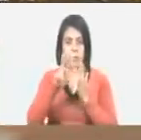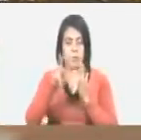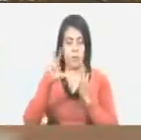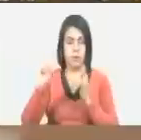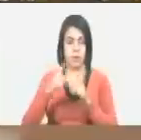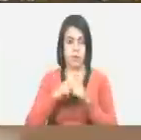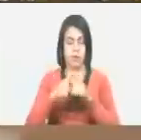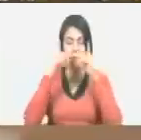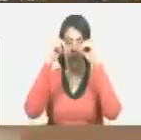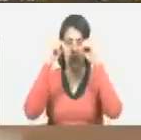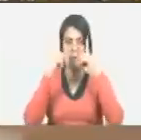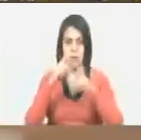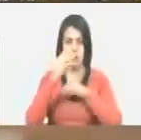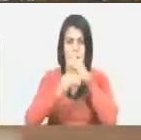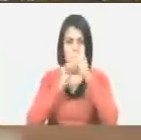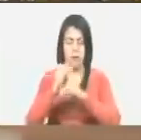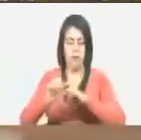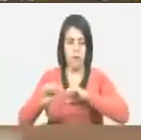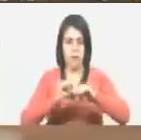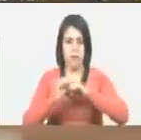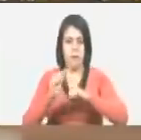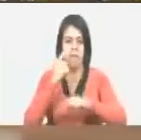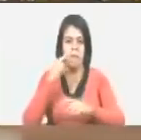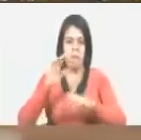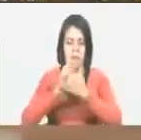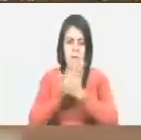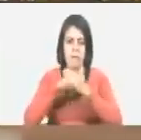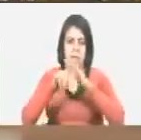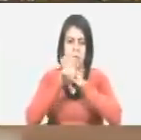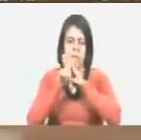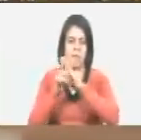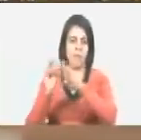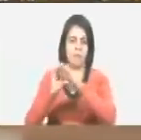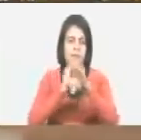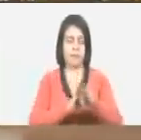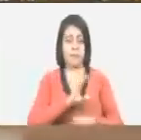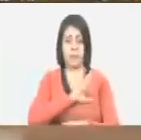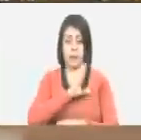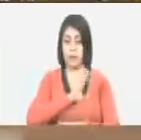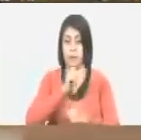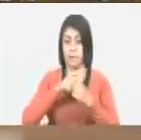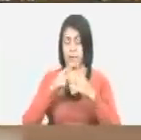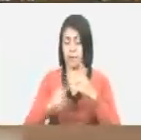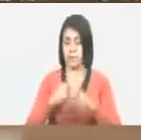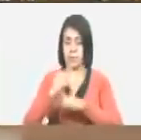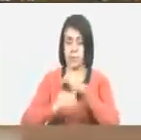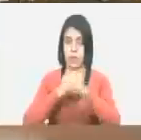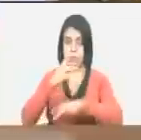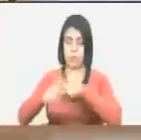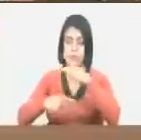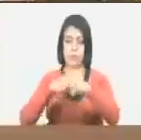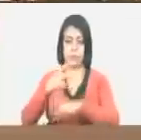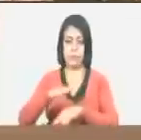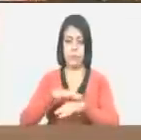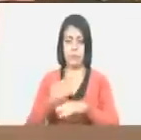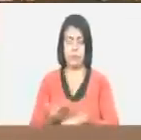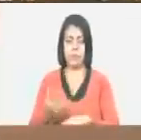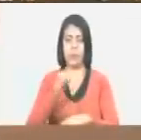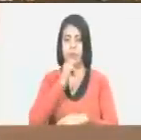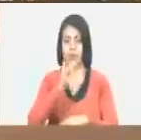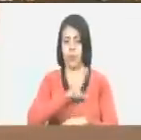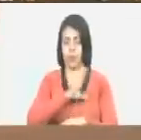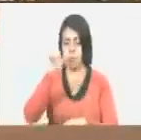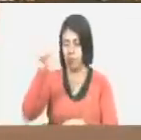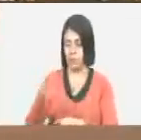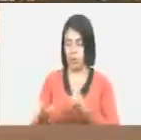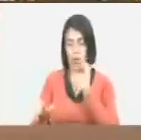30. La decisión que admite la acción de extinción de dominio se notificará a los titulares aparentes sujetos al procedimiento, en forma personal